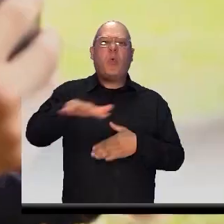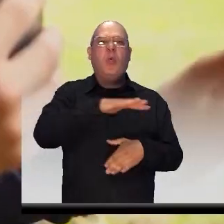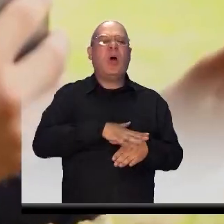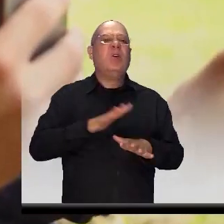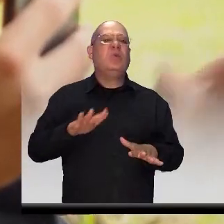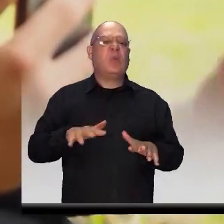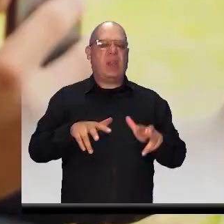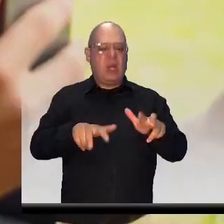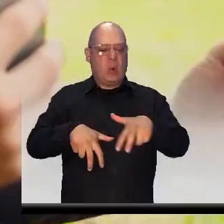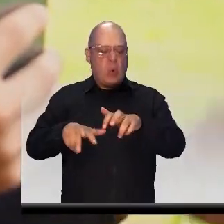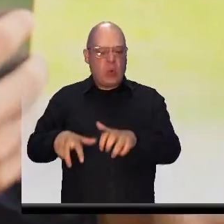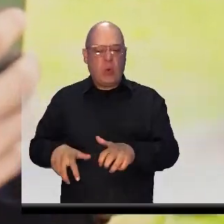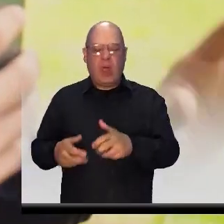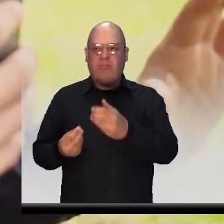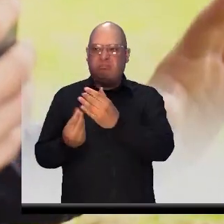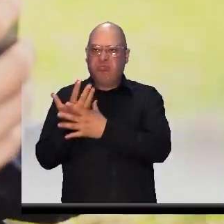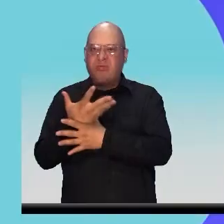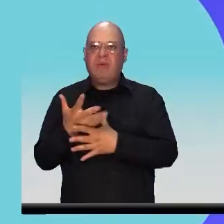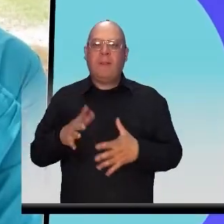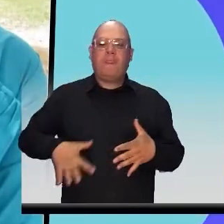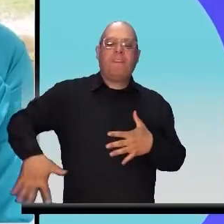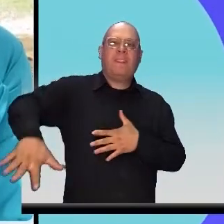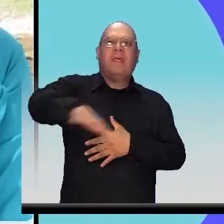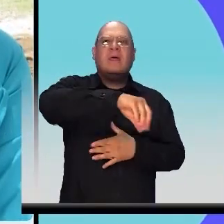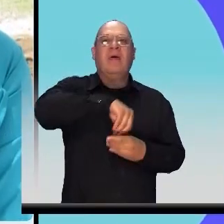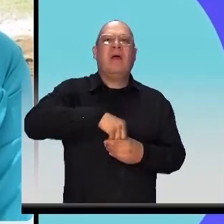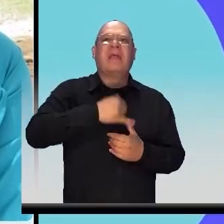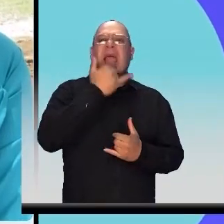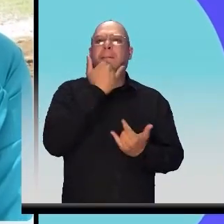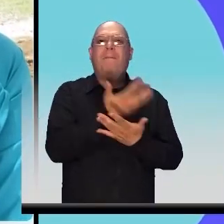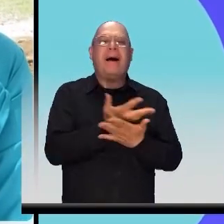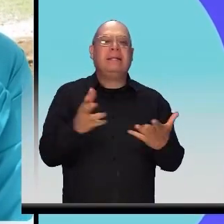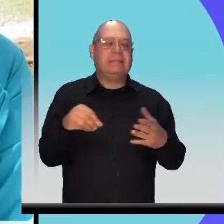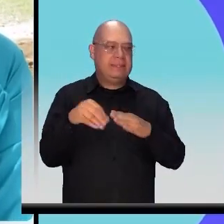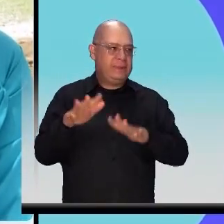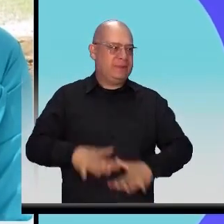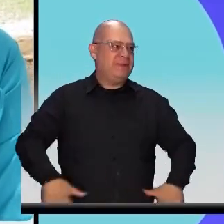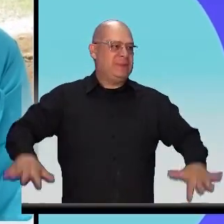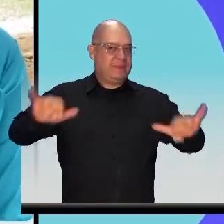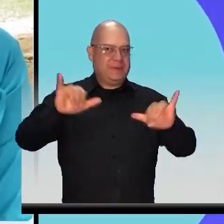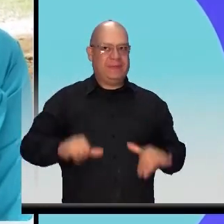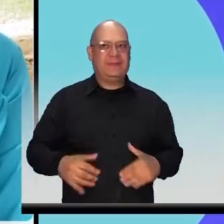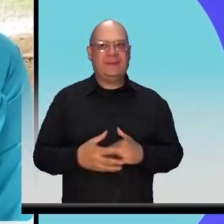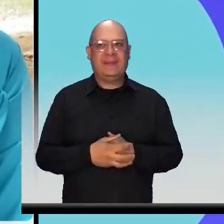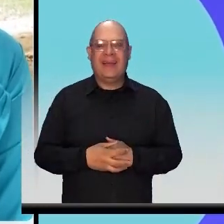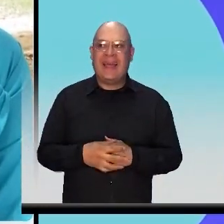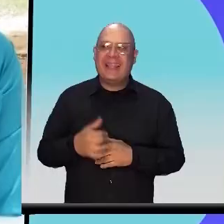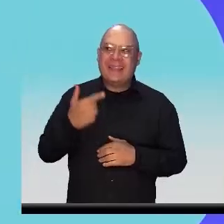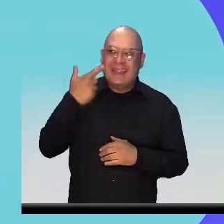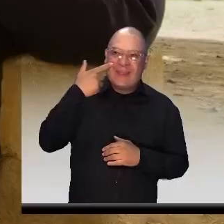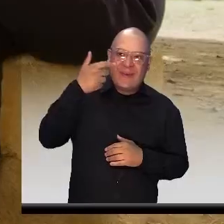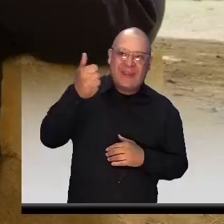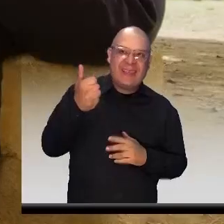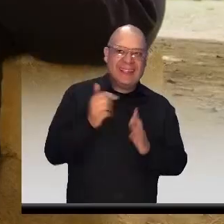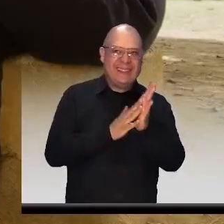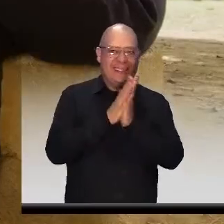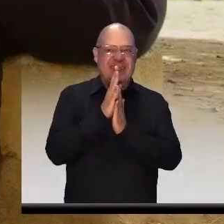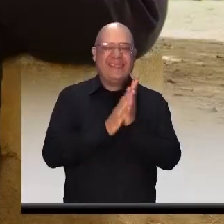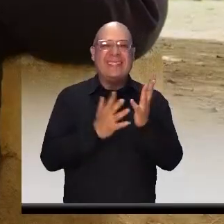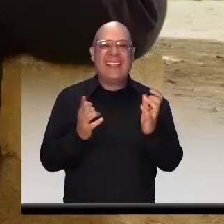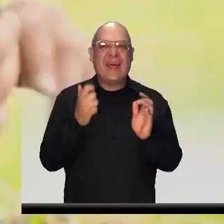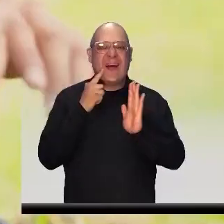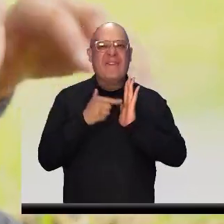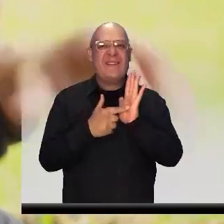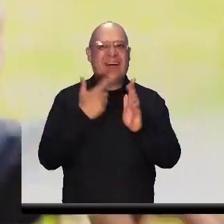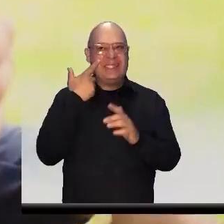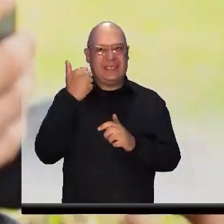orgánica, conocer un poquito del agua y lo que realmente está pasando aquí como tal en nuestras sierras. ¡Ay, qué nota! Ya quiero ver ese capítulo, qué rico.